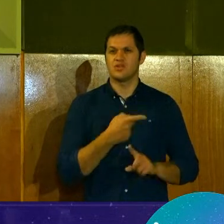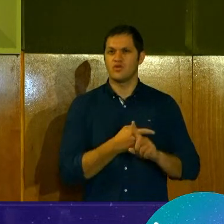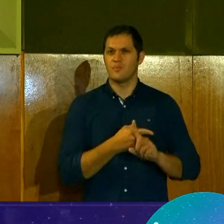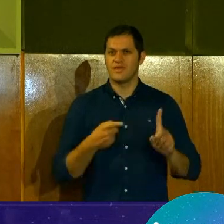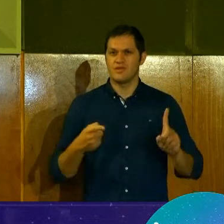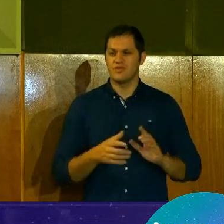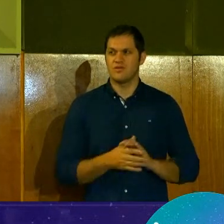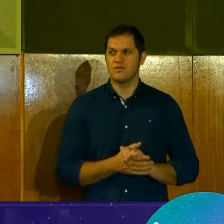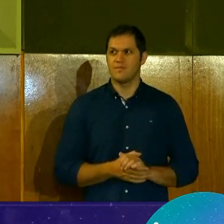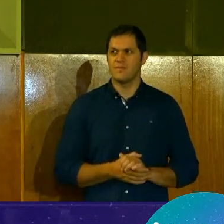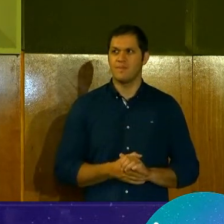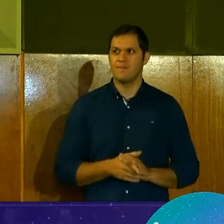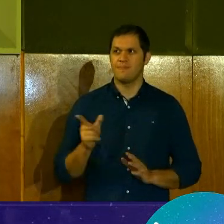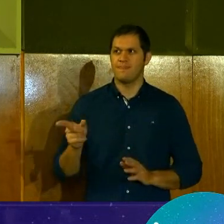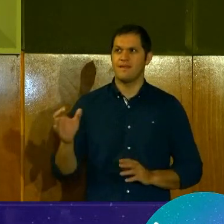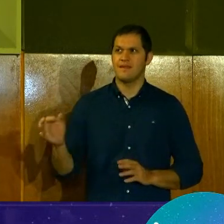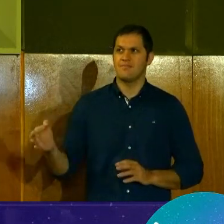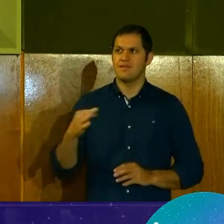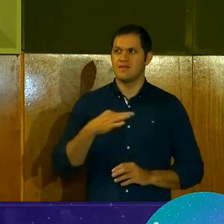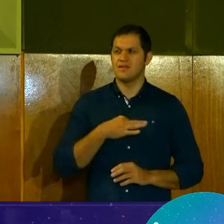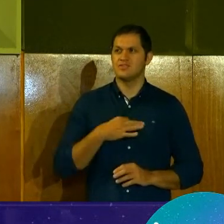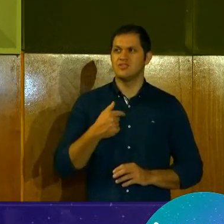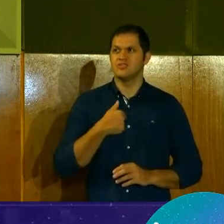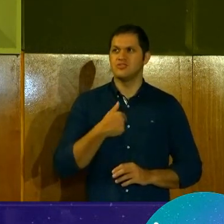si en la universidad de harvard